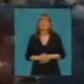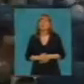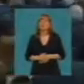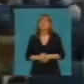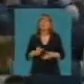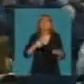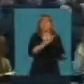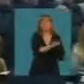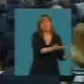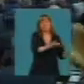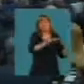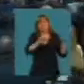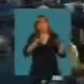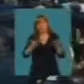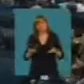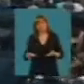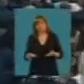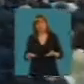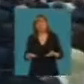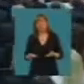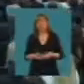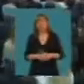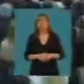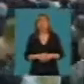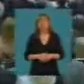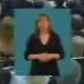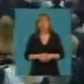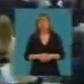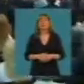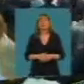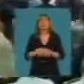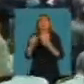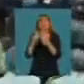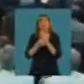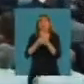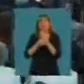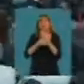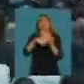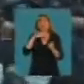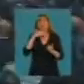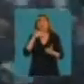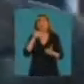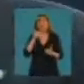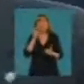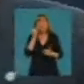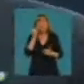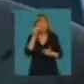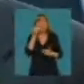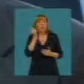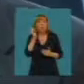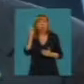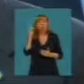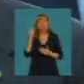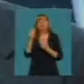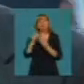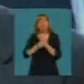Convocamos a realizar la jura correspondiente al señor Norberto Gustavo Jaguar como Ministro de Agricultura, Ganadería y